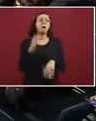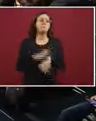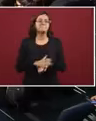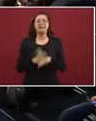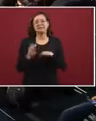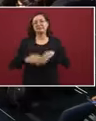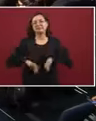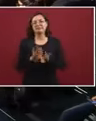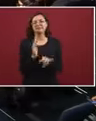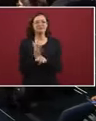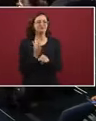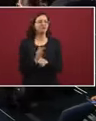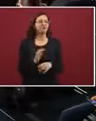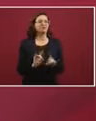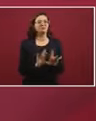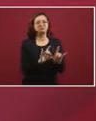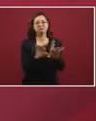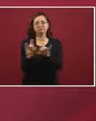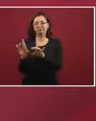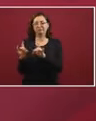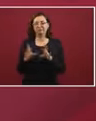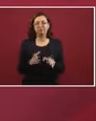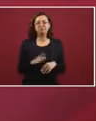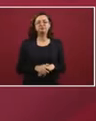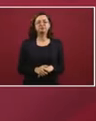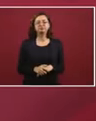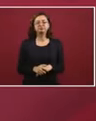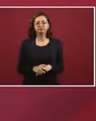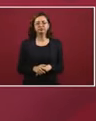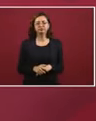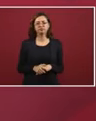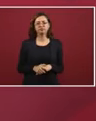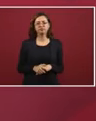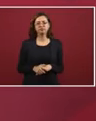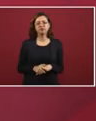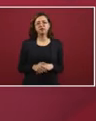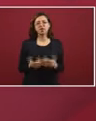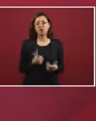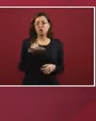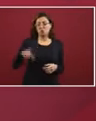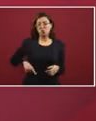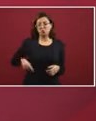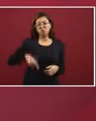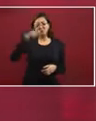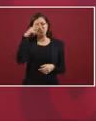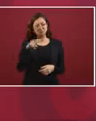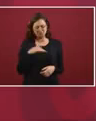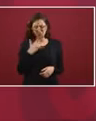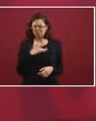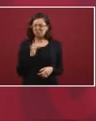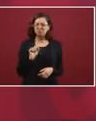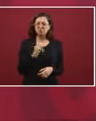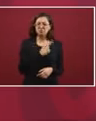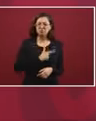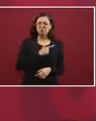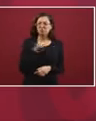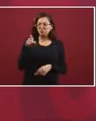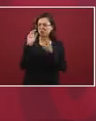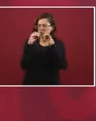acontecimientos que estamos en este momento comentando. De manera que el gobierno de México, pues, lo ve con simpatía, y desde luego es una organización que no es